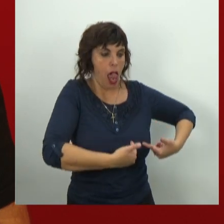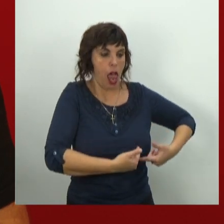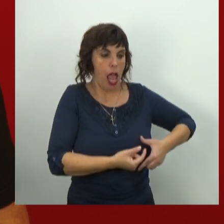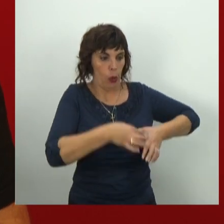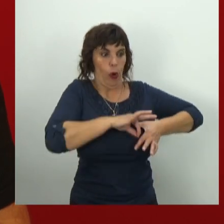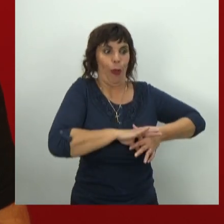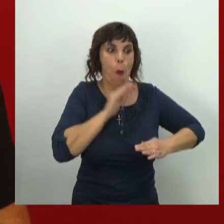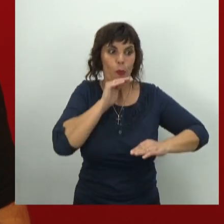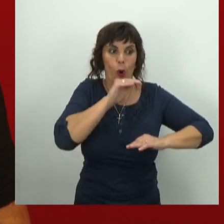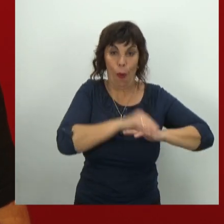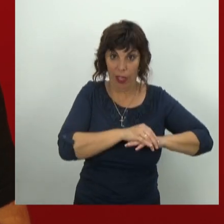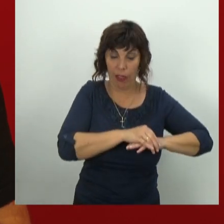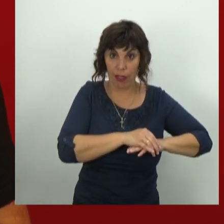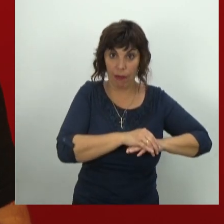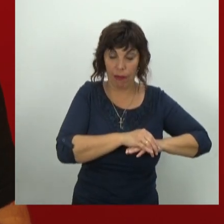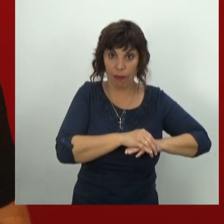obediente,